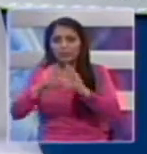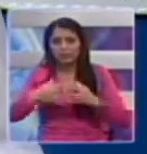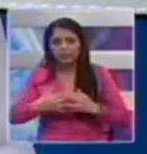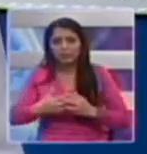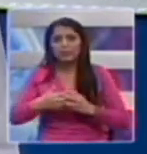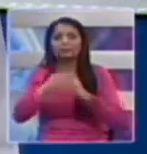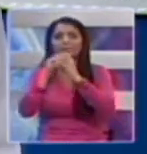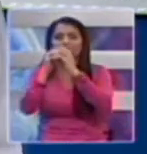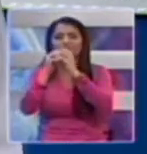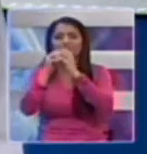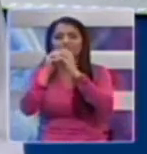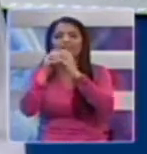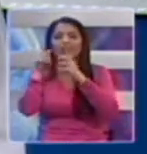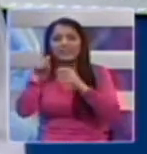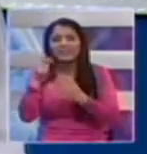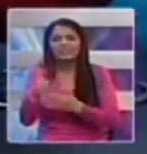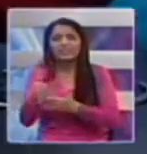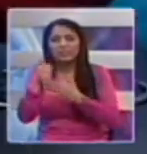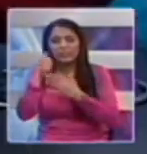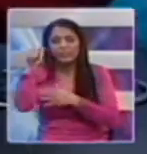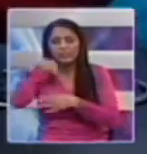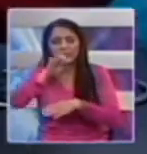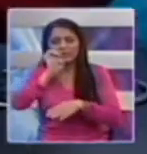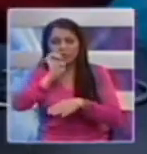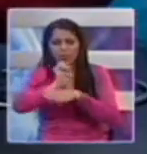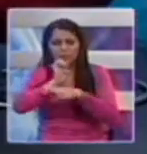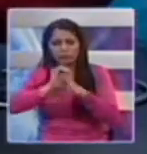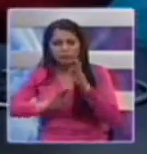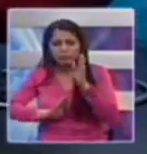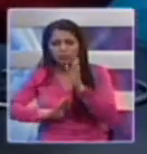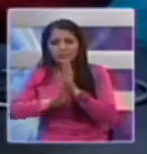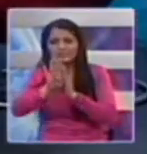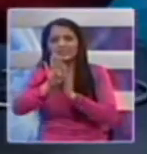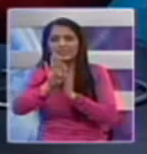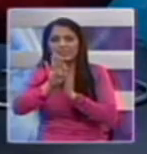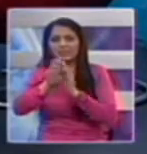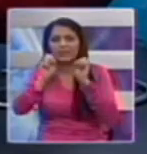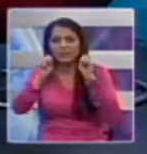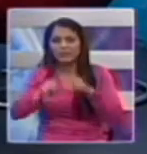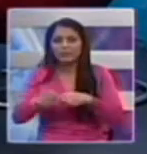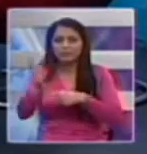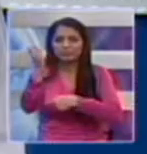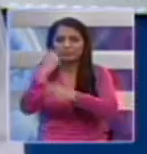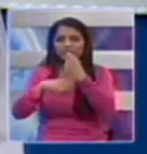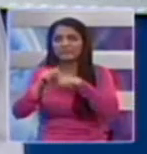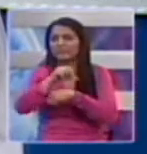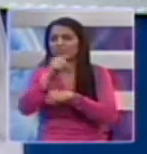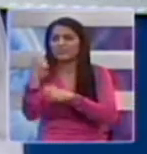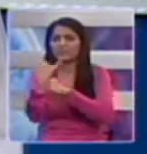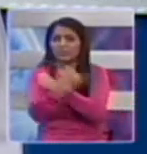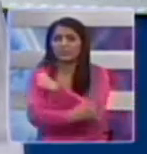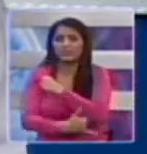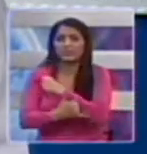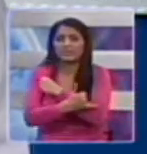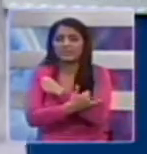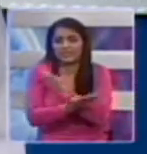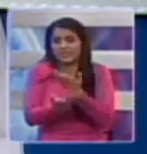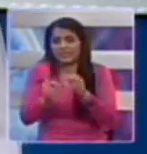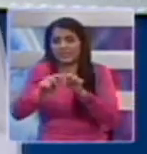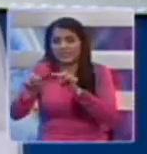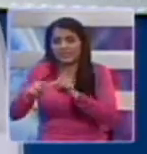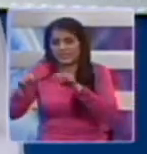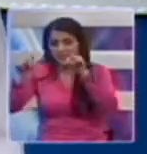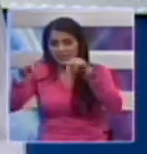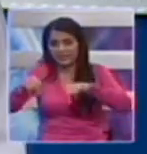este sector, que es el mayor generador de fuentes de divisas del país. Hoy en día genera más divisas el sector